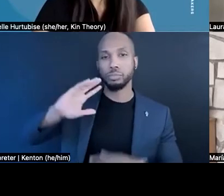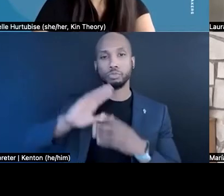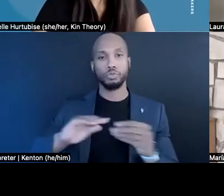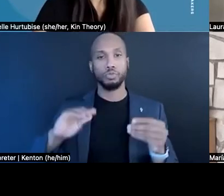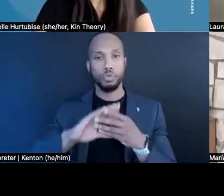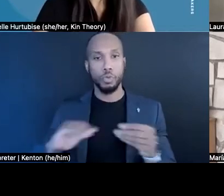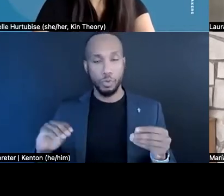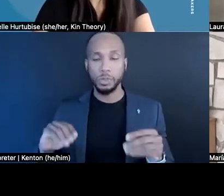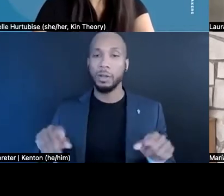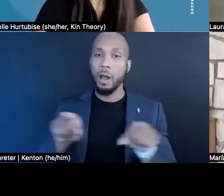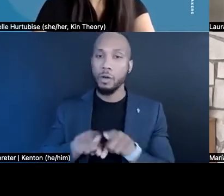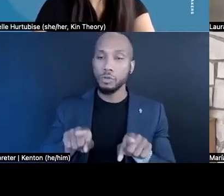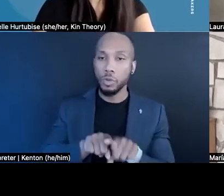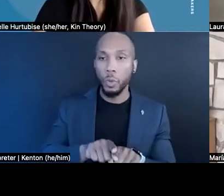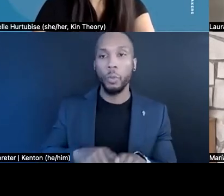también buscó